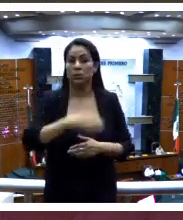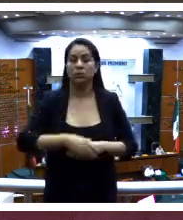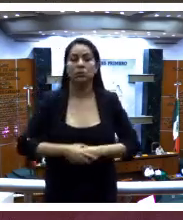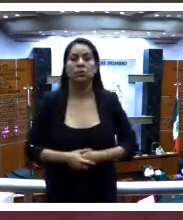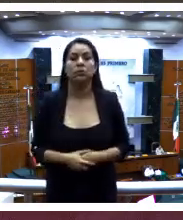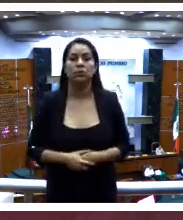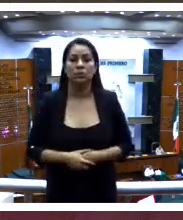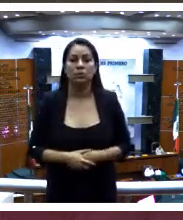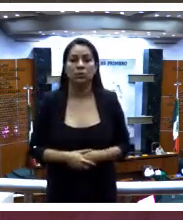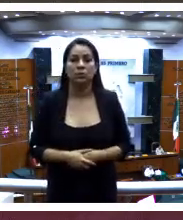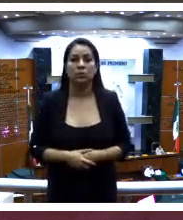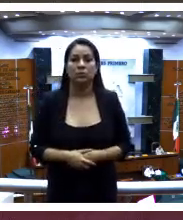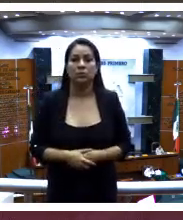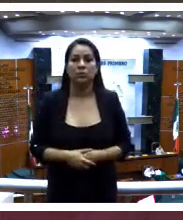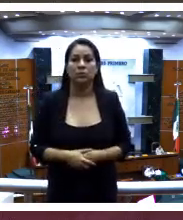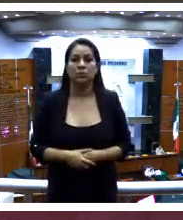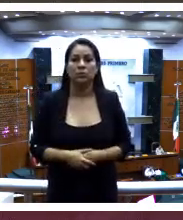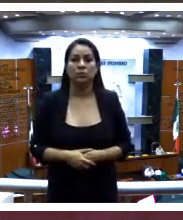minutos.